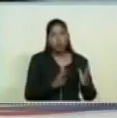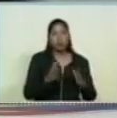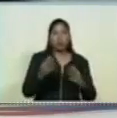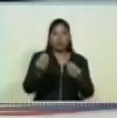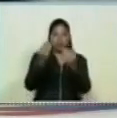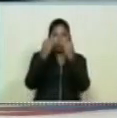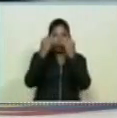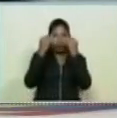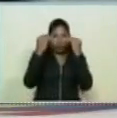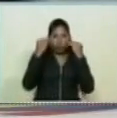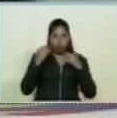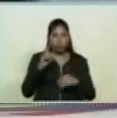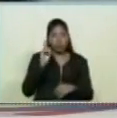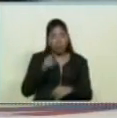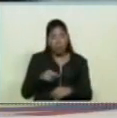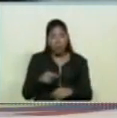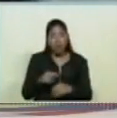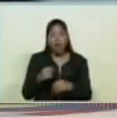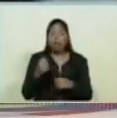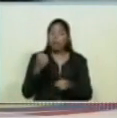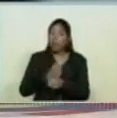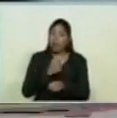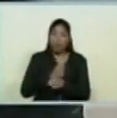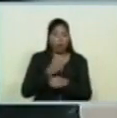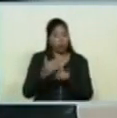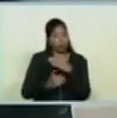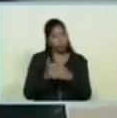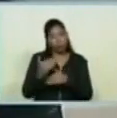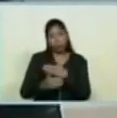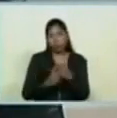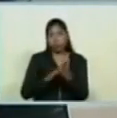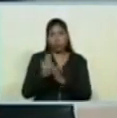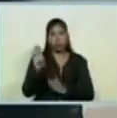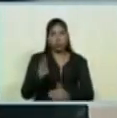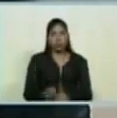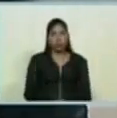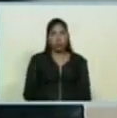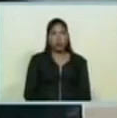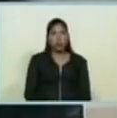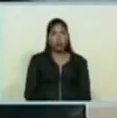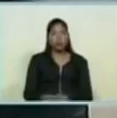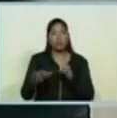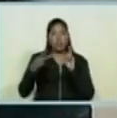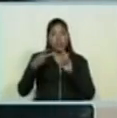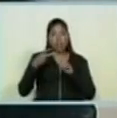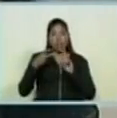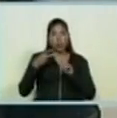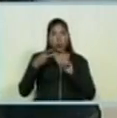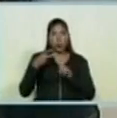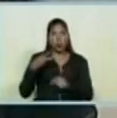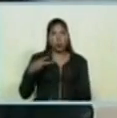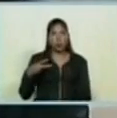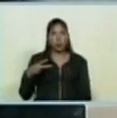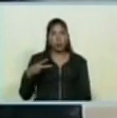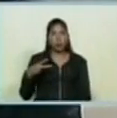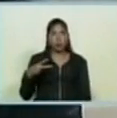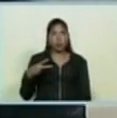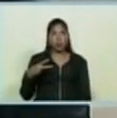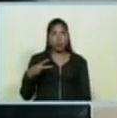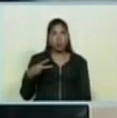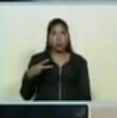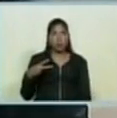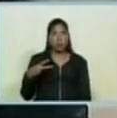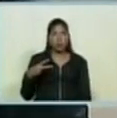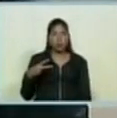de actividad productiva. El segundo elemento tiene que ver la dimensión de trabajo del programa Casas de Alimentación con